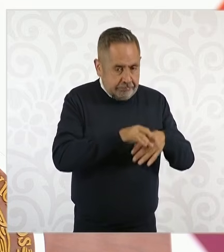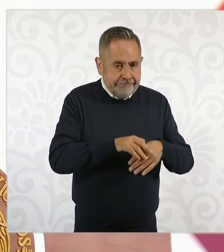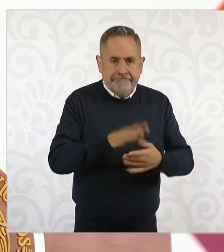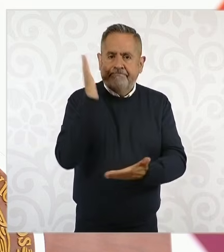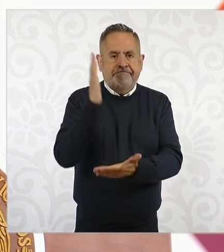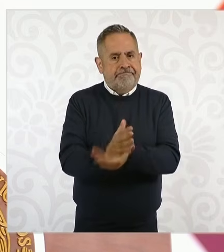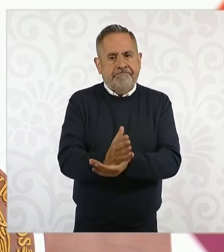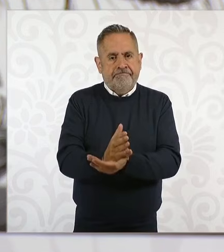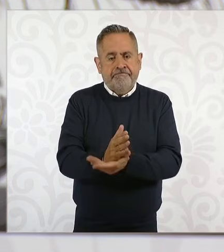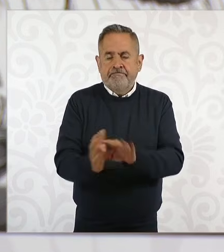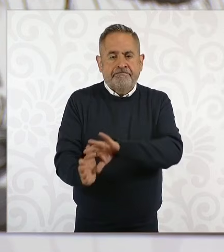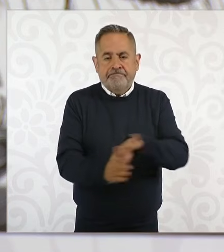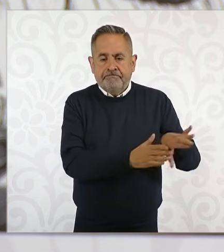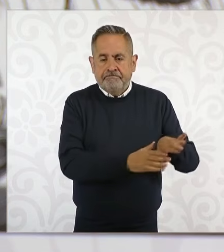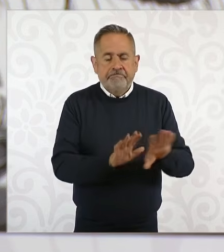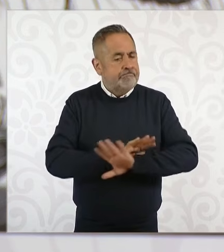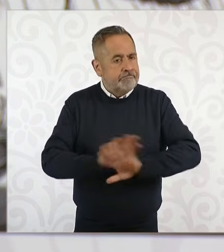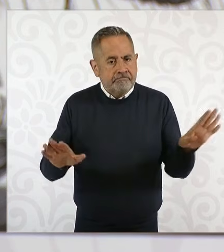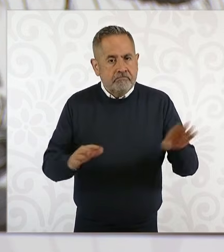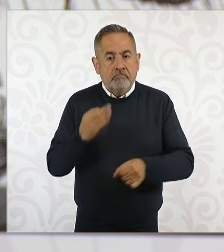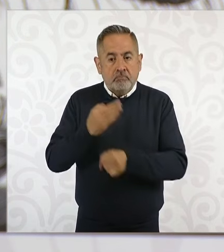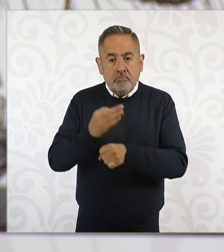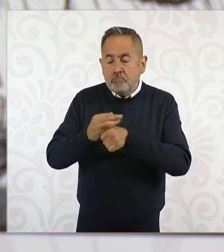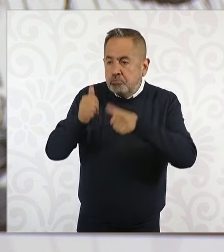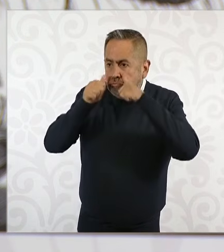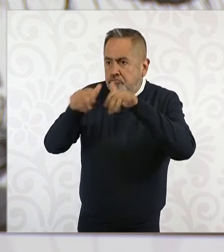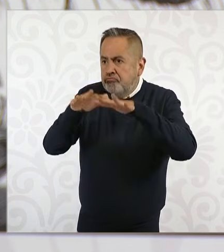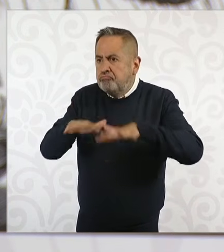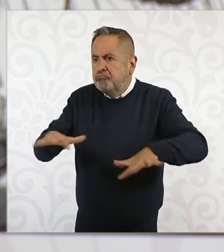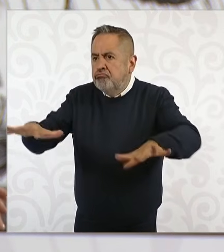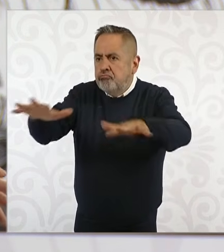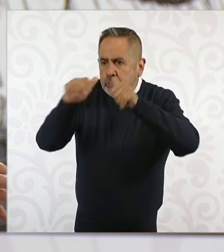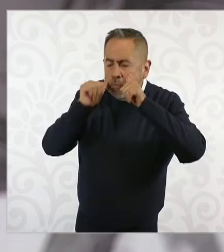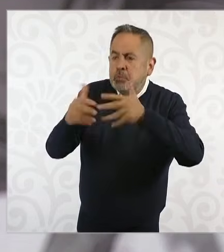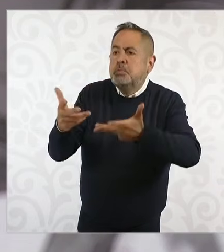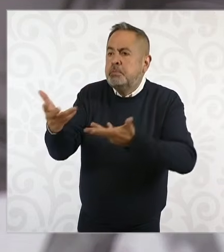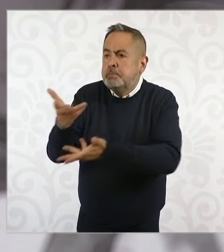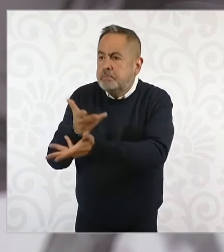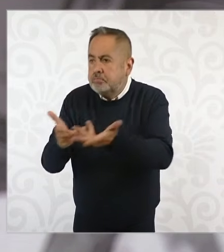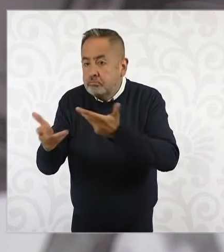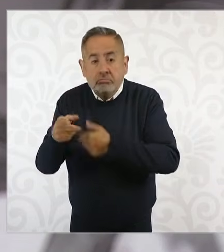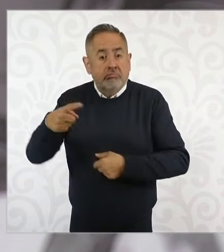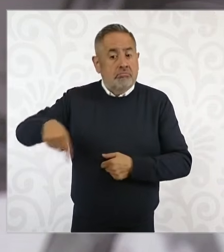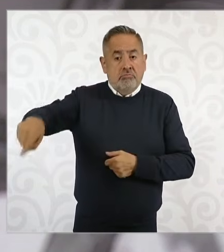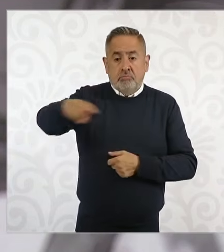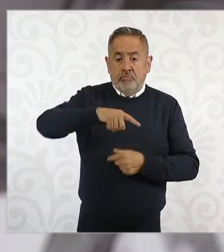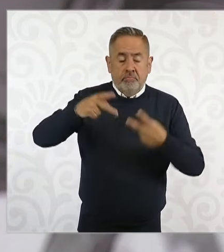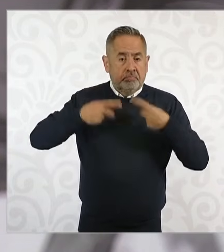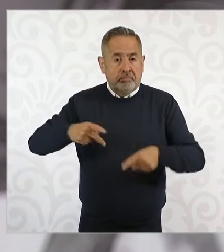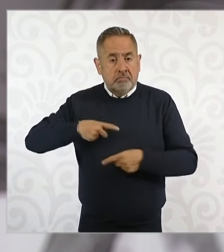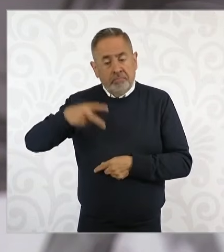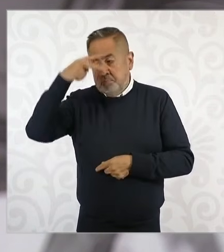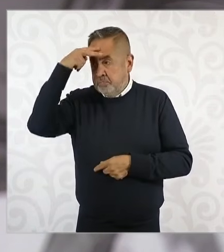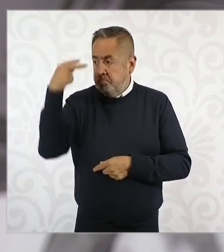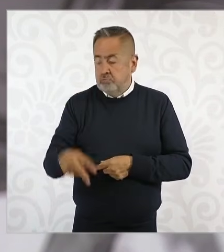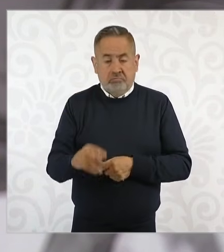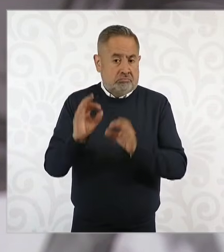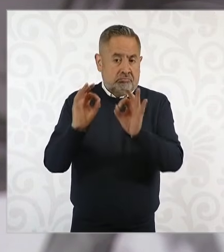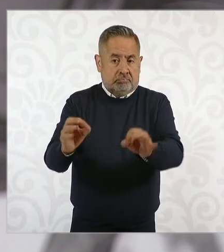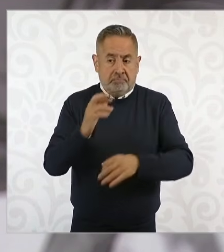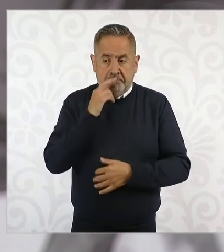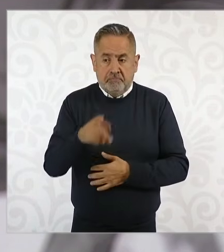no. Hoy se gobierna para el pueblo y el pueblo vive mejor. En 6